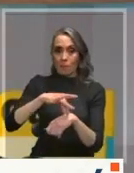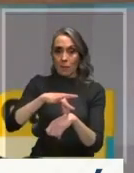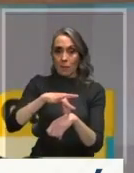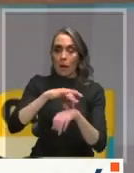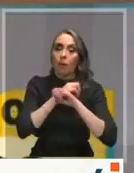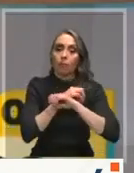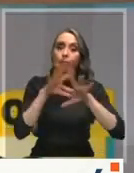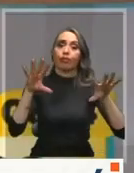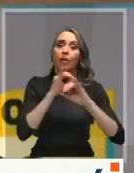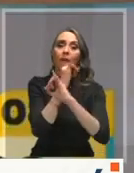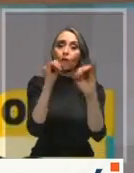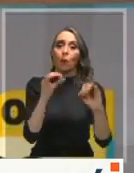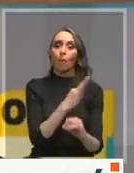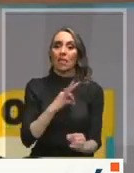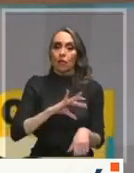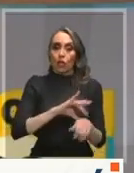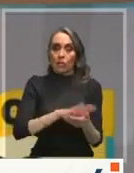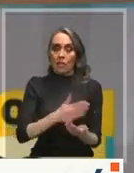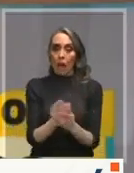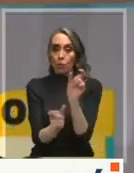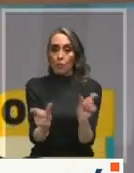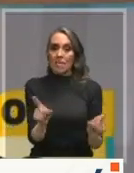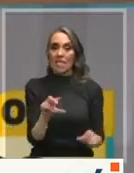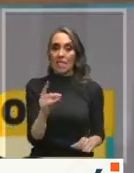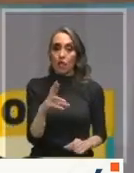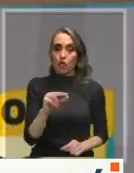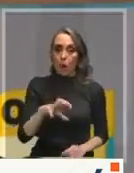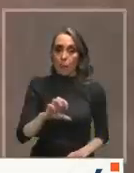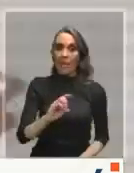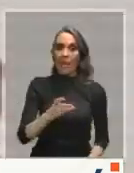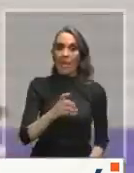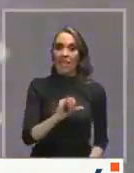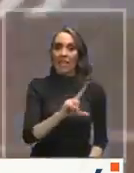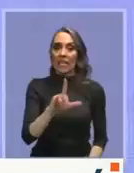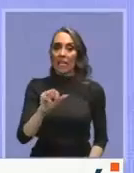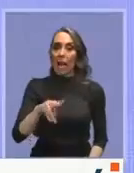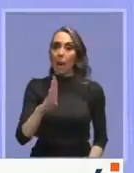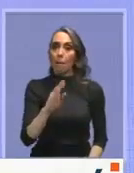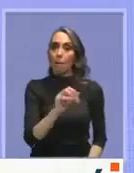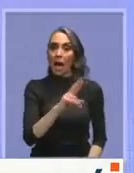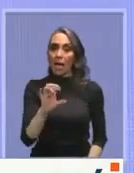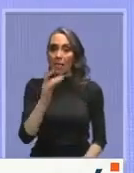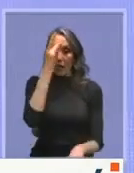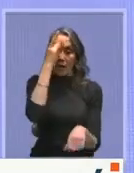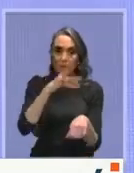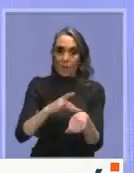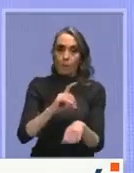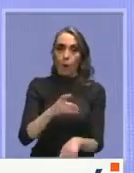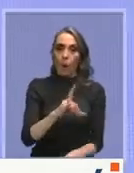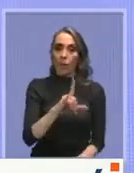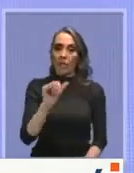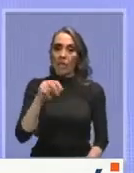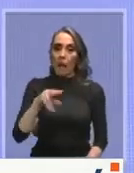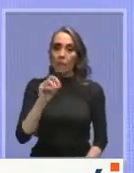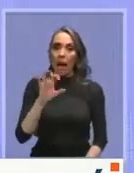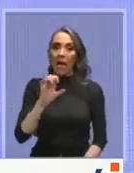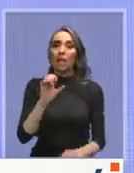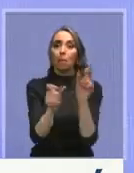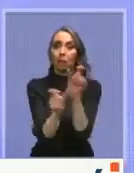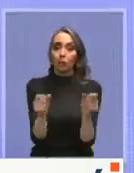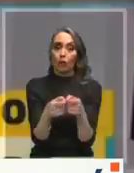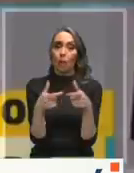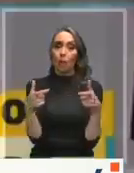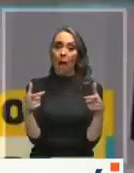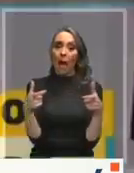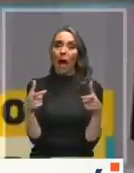lanzada por el Ministerio de Salud por los casos de un síndrome que se conoce como Guillain-Barré. Los casos de síndrome de Guillain-Barré aumentaron en la región